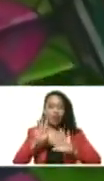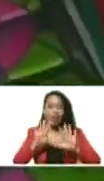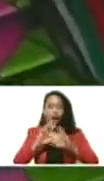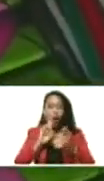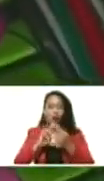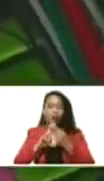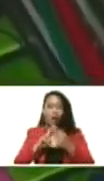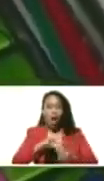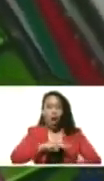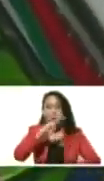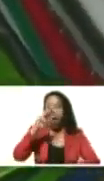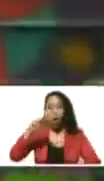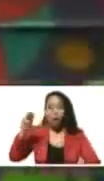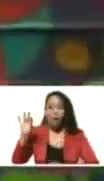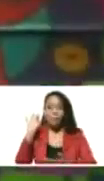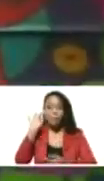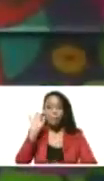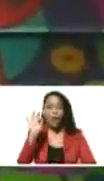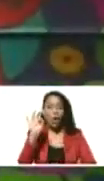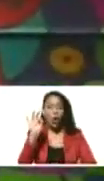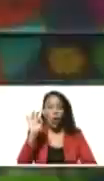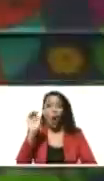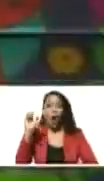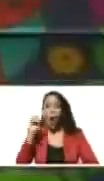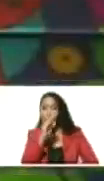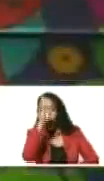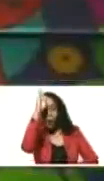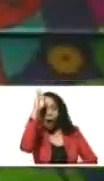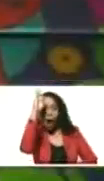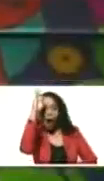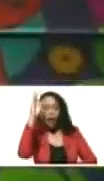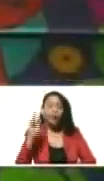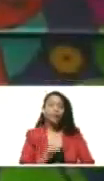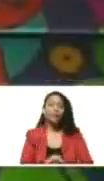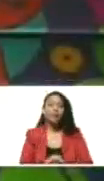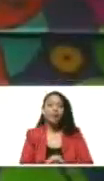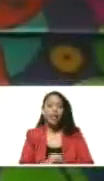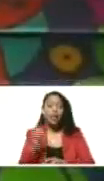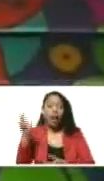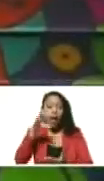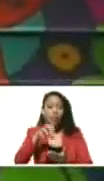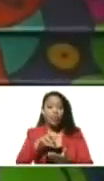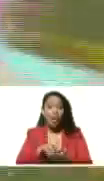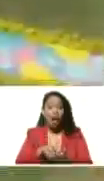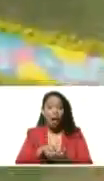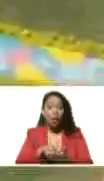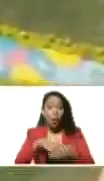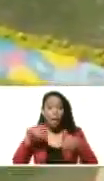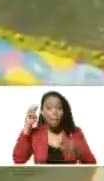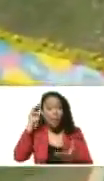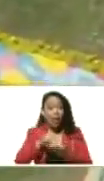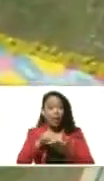de Guadalupe, ubicado en Ocumare del Tuy, municipio Tomás Lander del estado Miranda. El hito